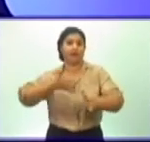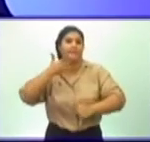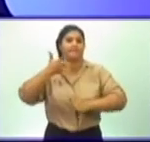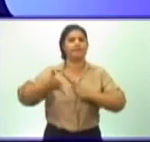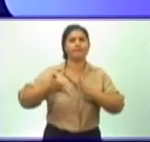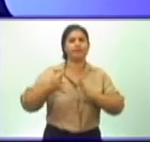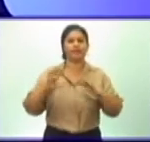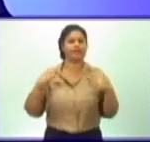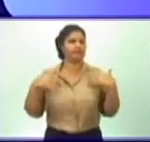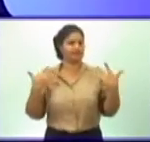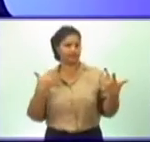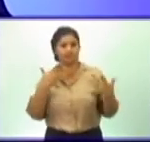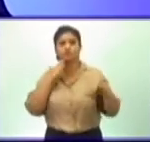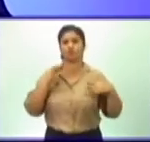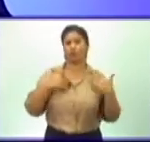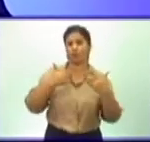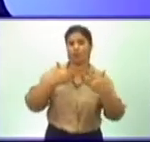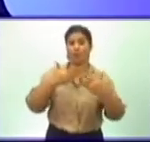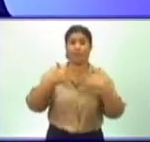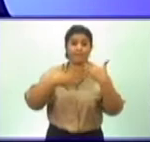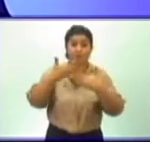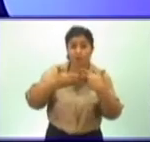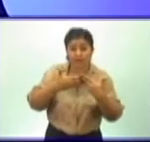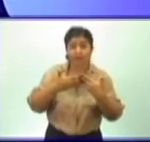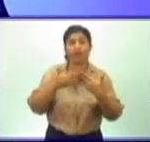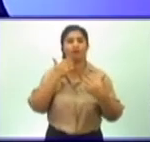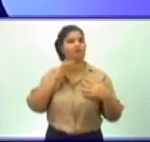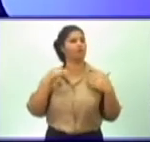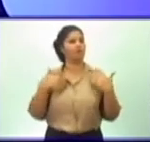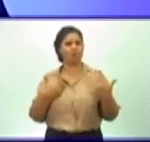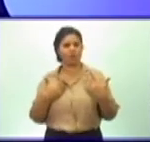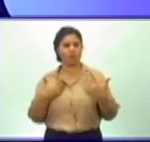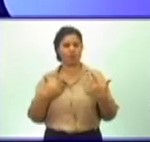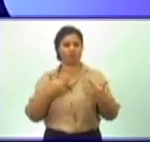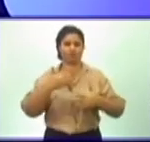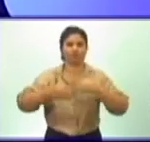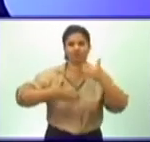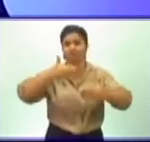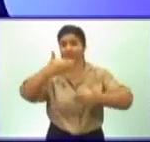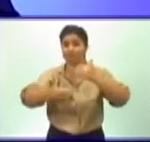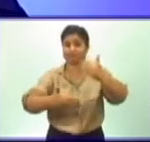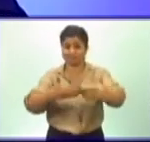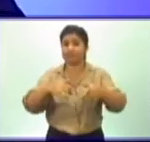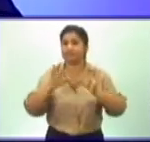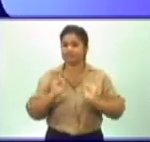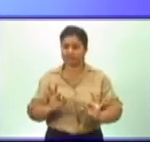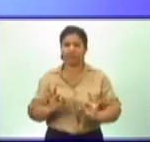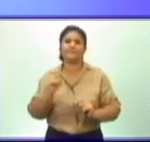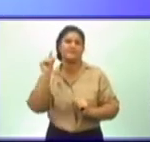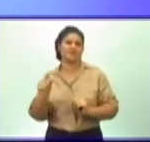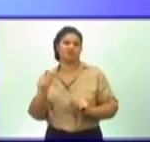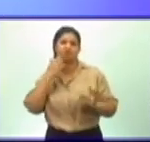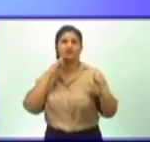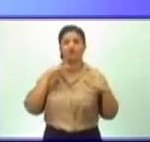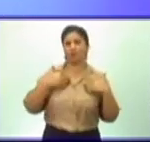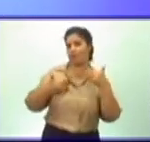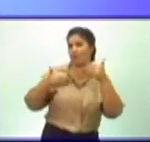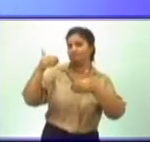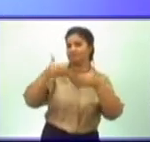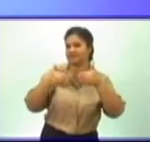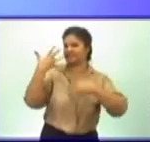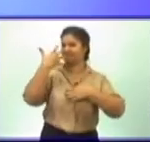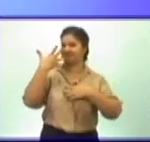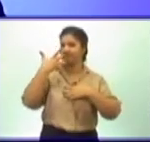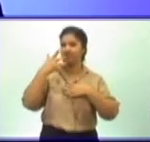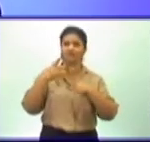del conflicto a través de, por supuesto, de la actuación, de la dramatización, que ustedes incluso en la escuela lo